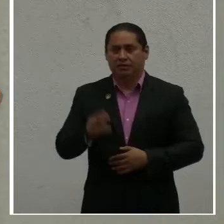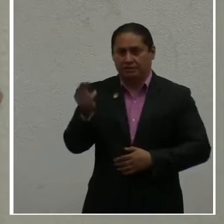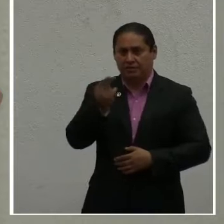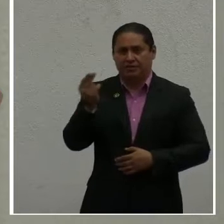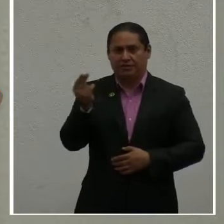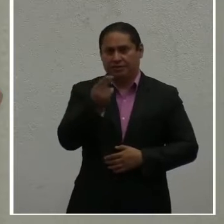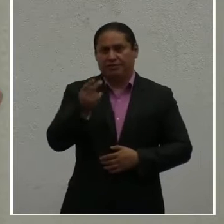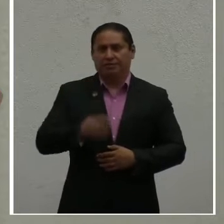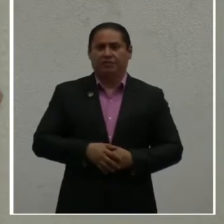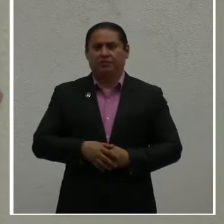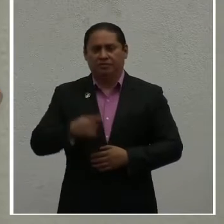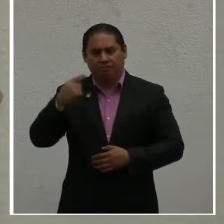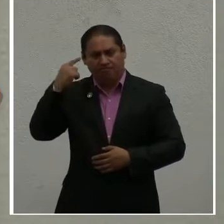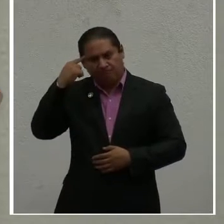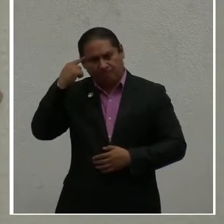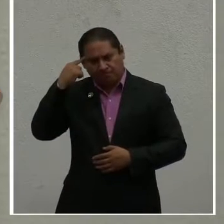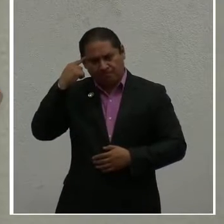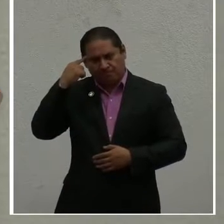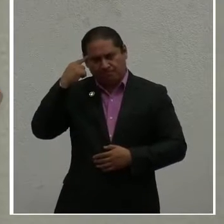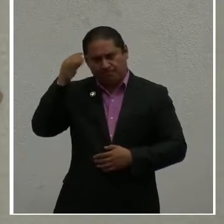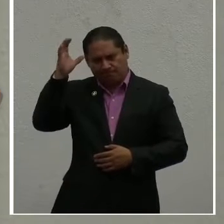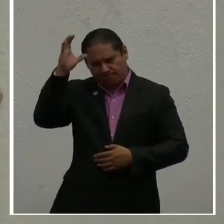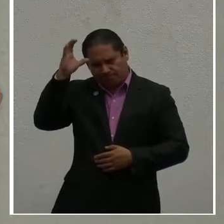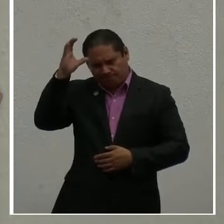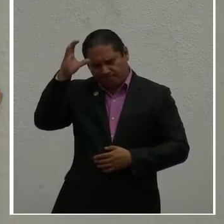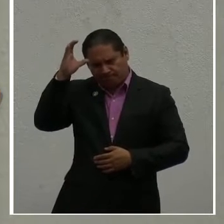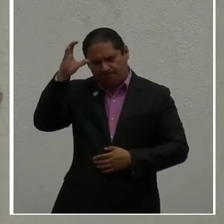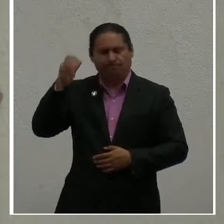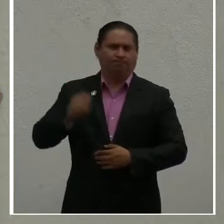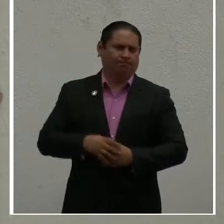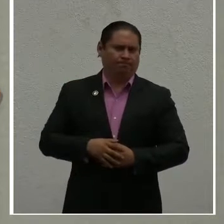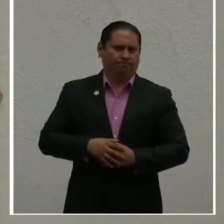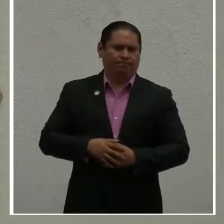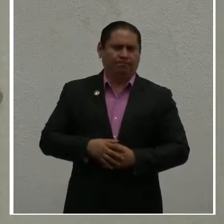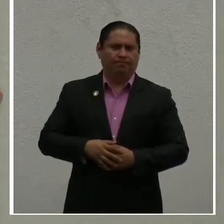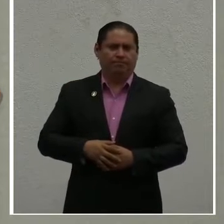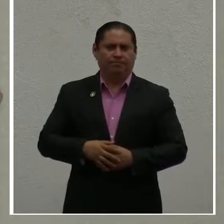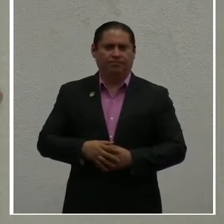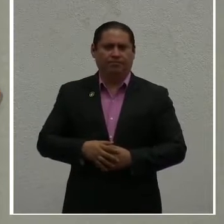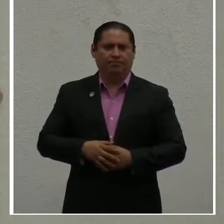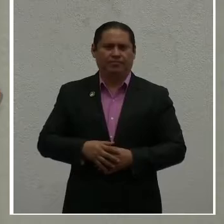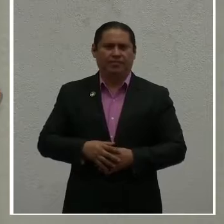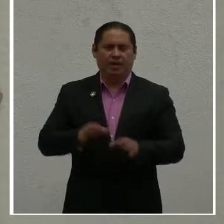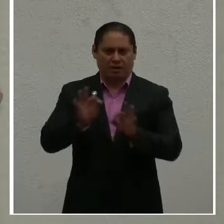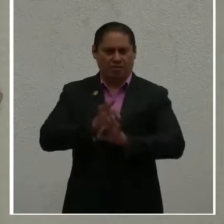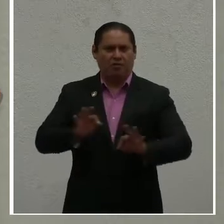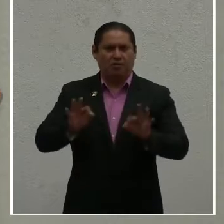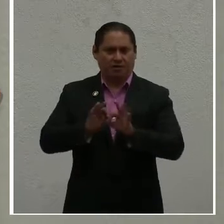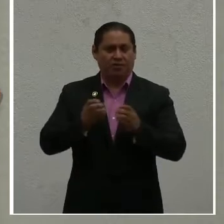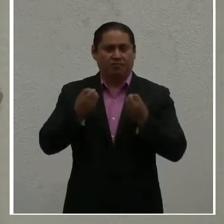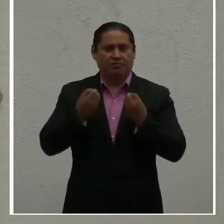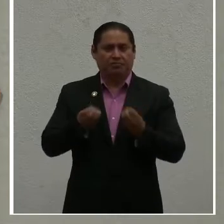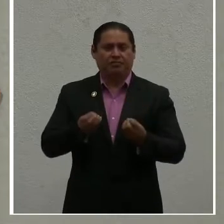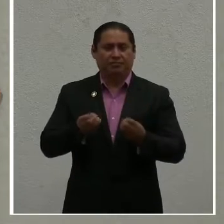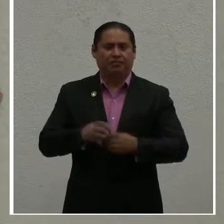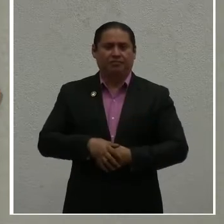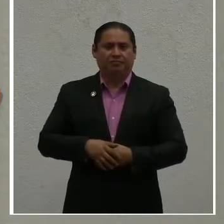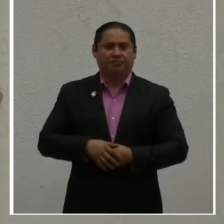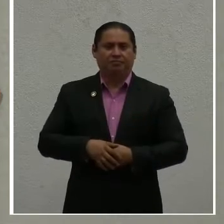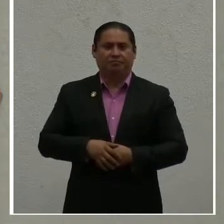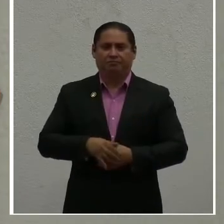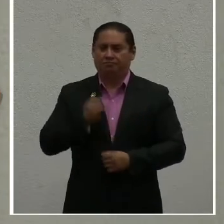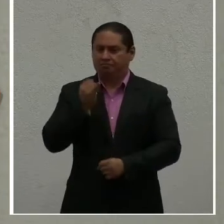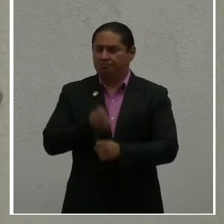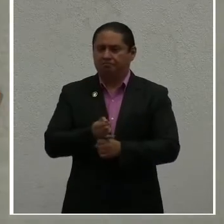que estemos conscientes que temas como este y su gran importancia, no es posible que aprobemos